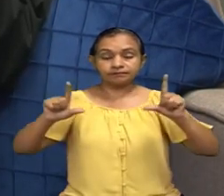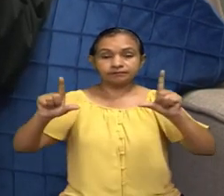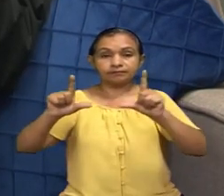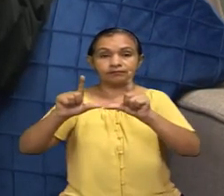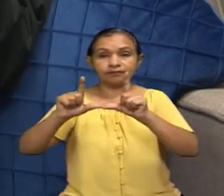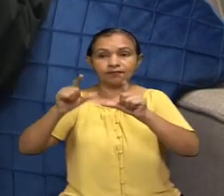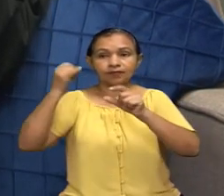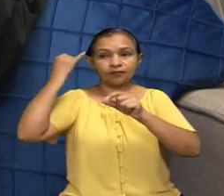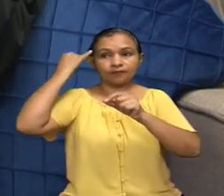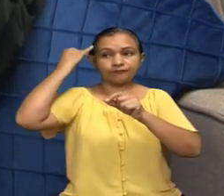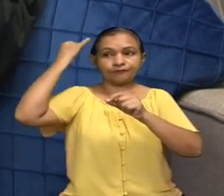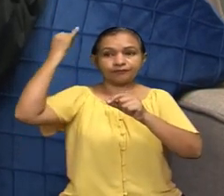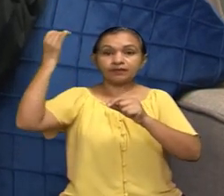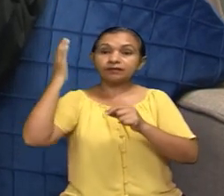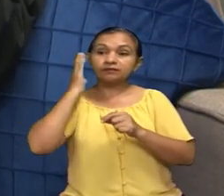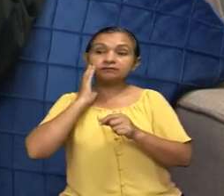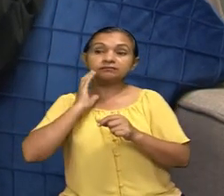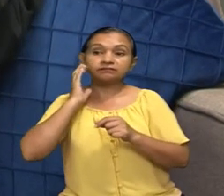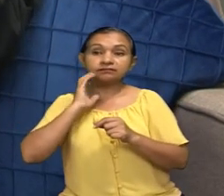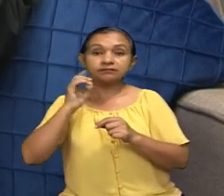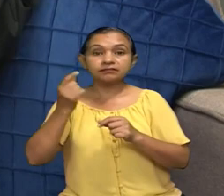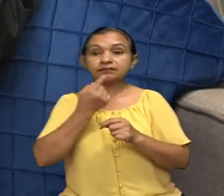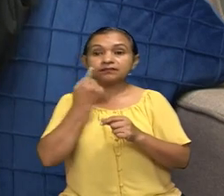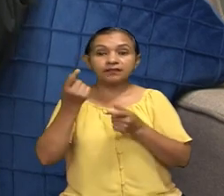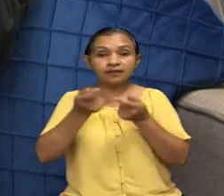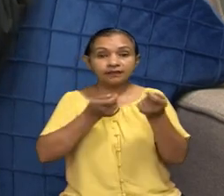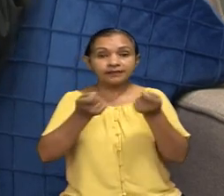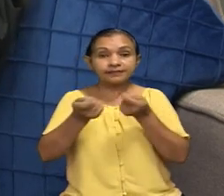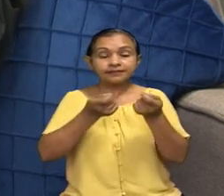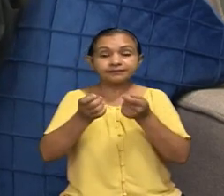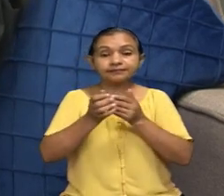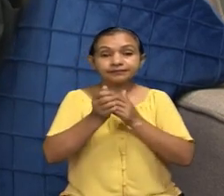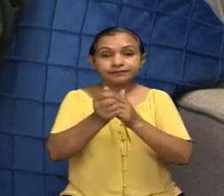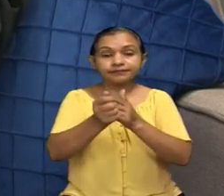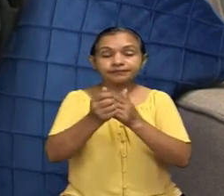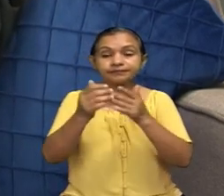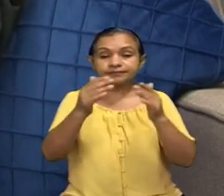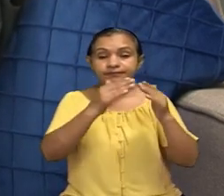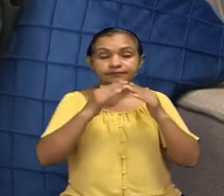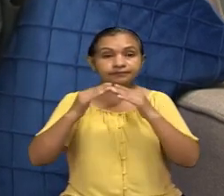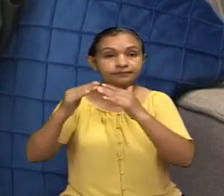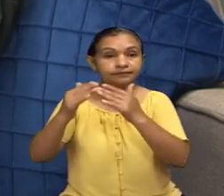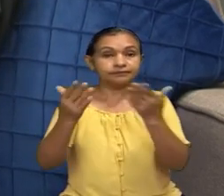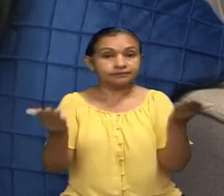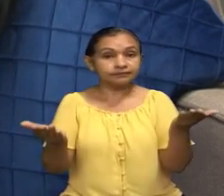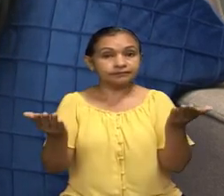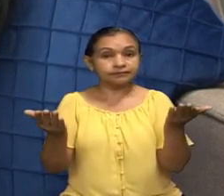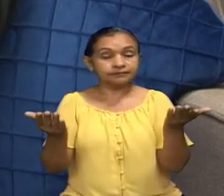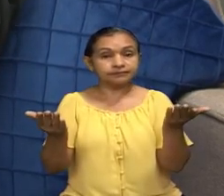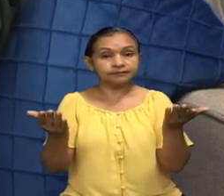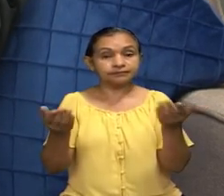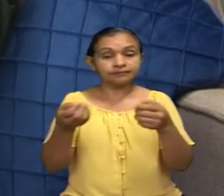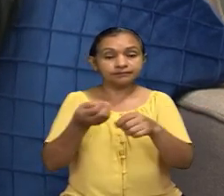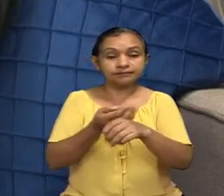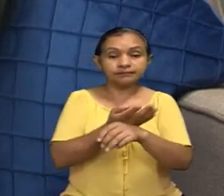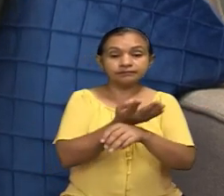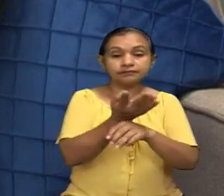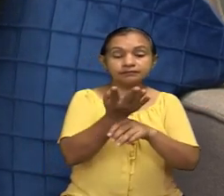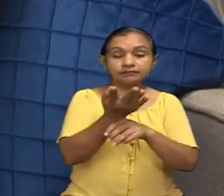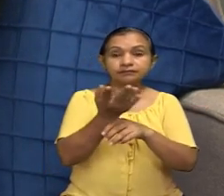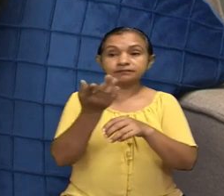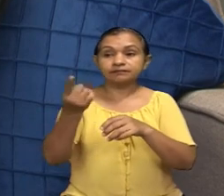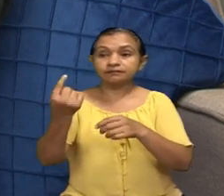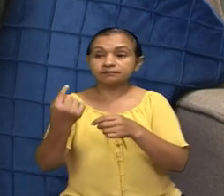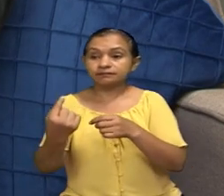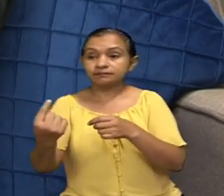los iluminados, de los sabios, de quienes administraban y quienes dirigían la comunidad. ¿Ya? Ir al consejo es ir